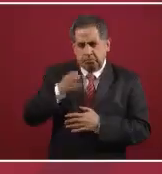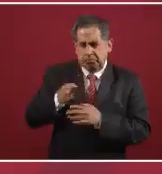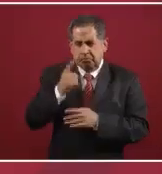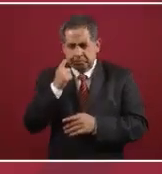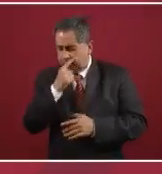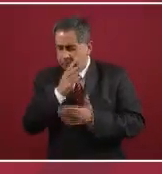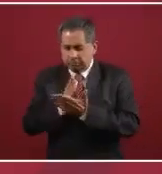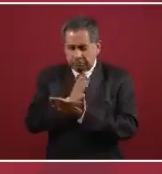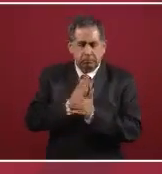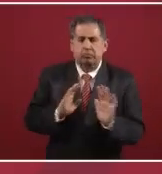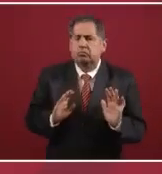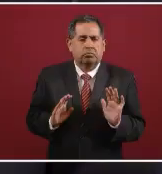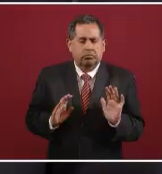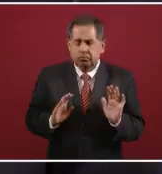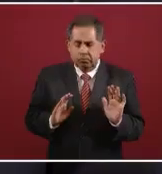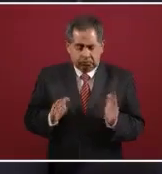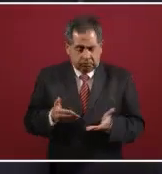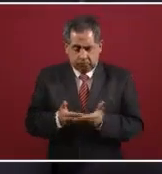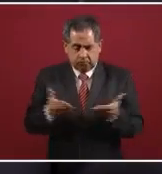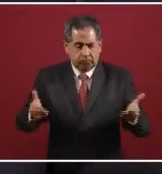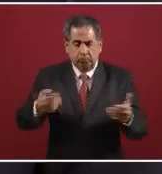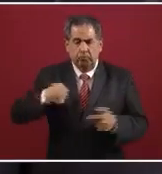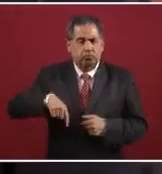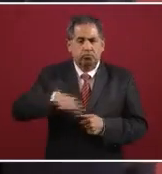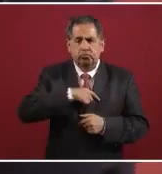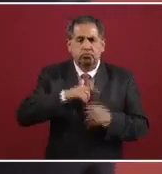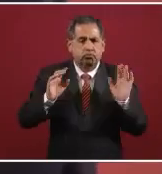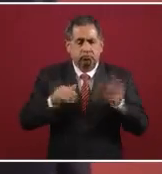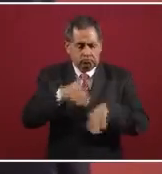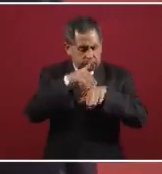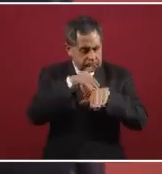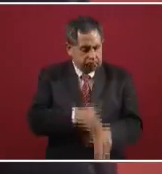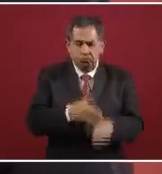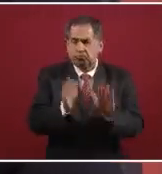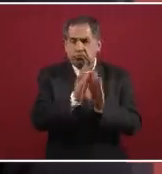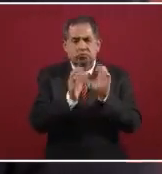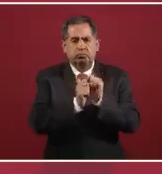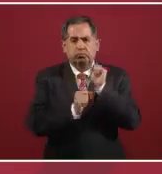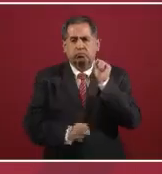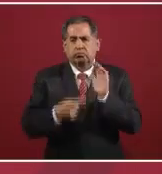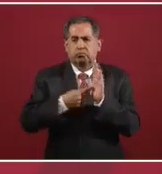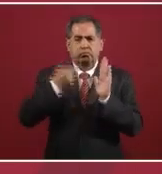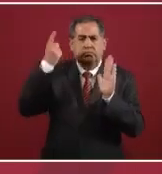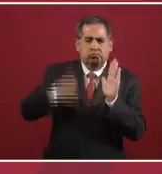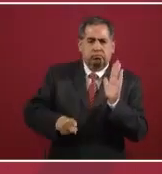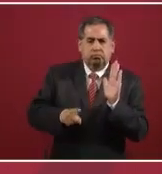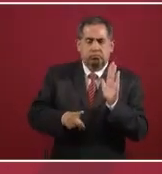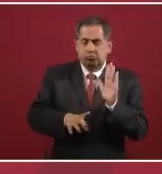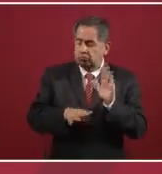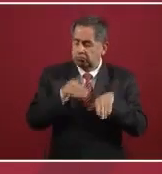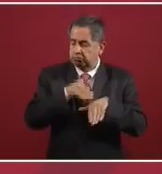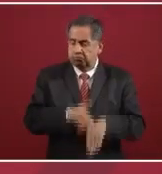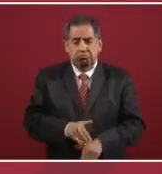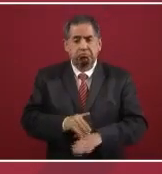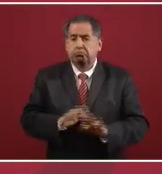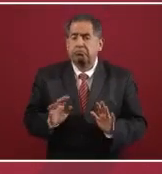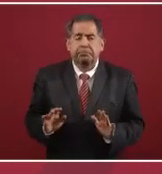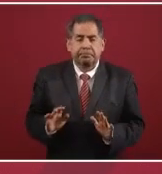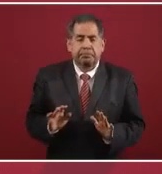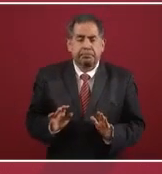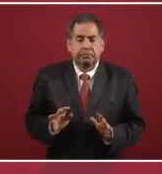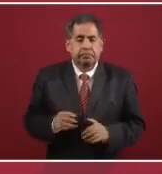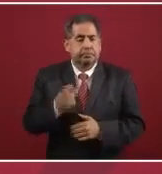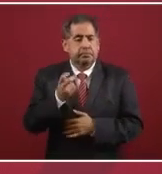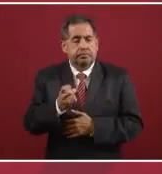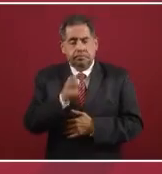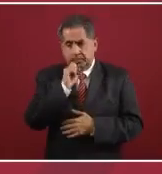Ahora nosotros nos ajustamos al mandato constitucional y